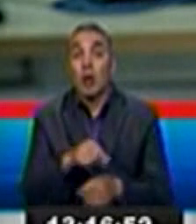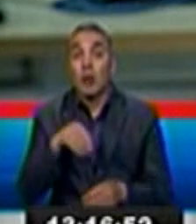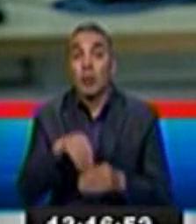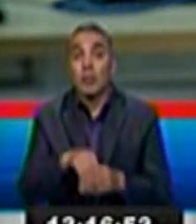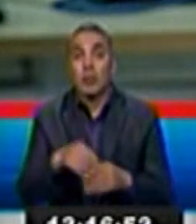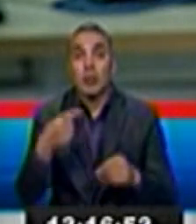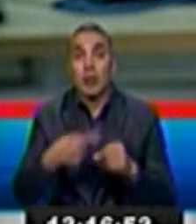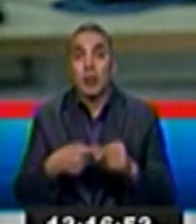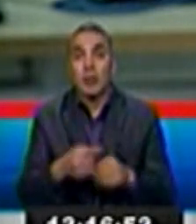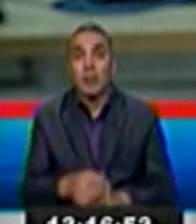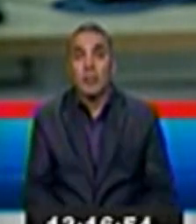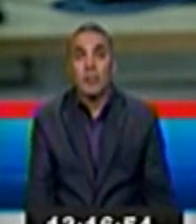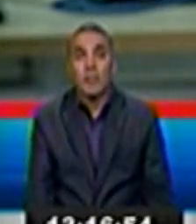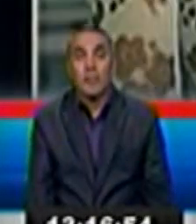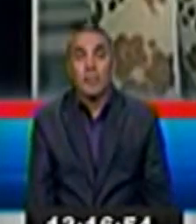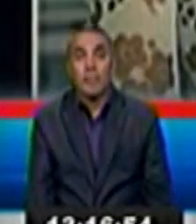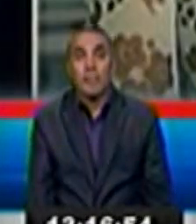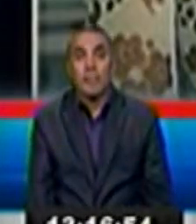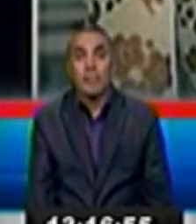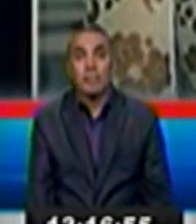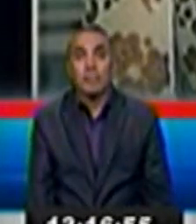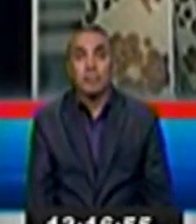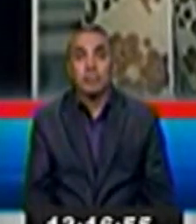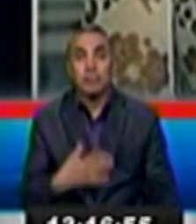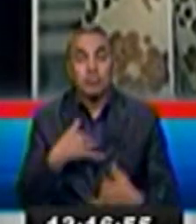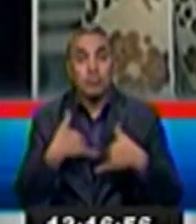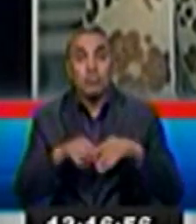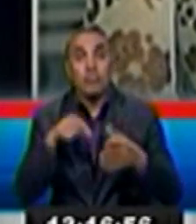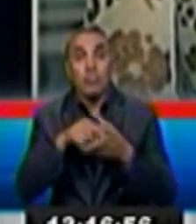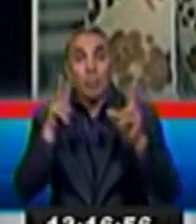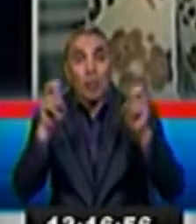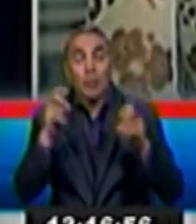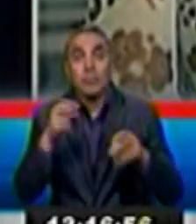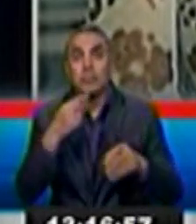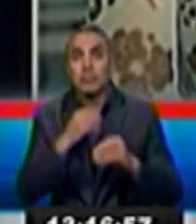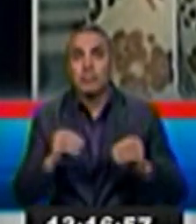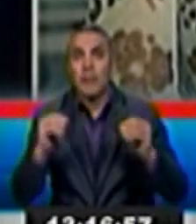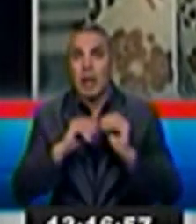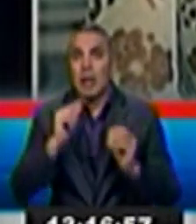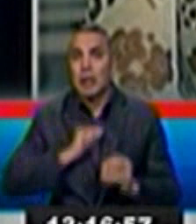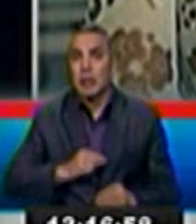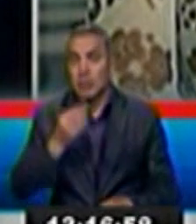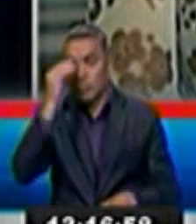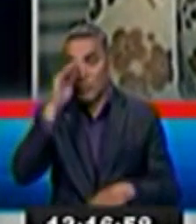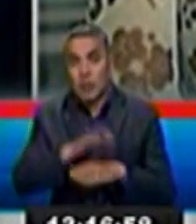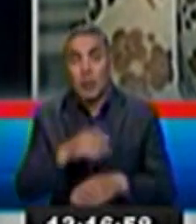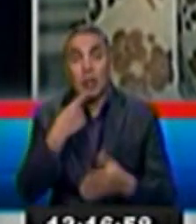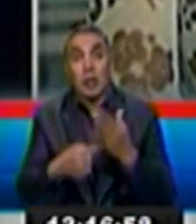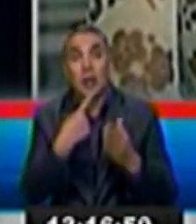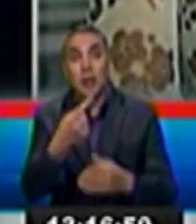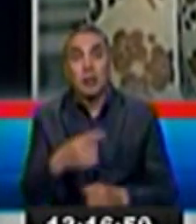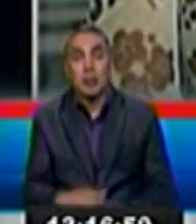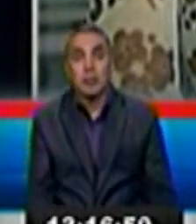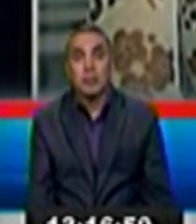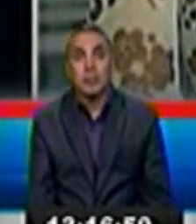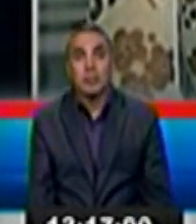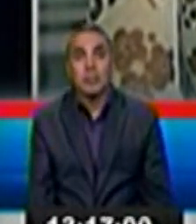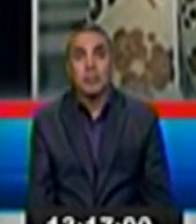en Quito. Karen Haro está siguiendo justamente este tema y nos amplía los detalles. Muy buenas tardes. Adelante, Karen.